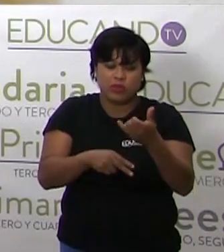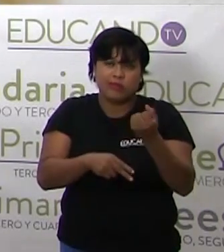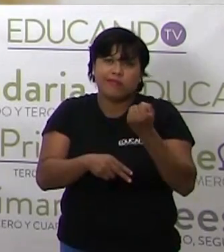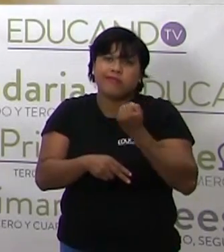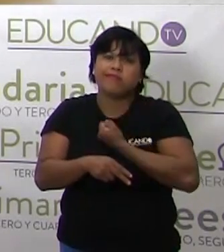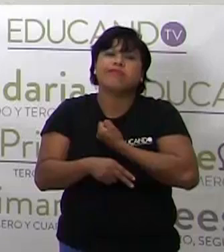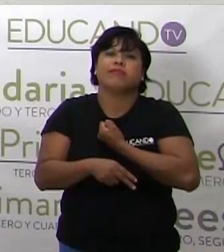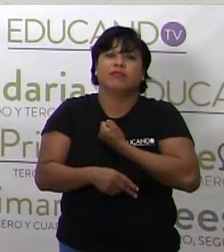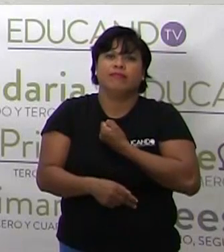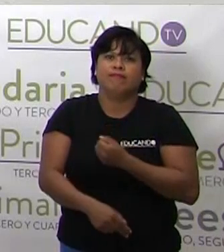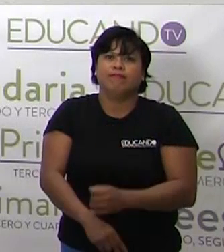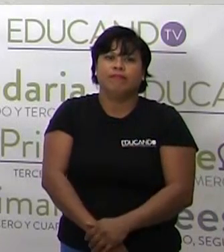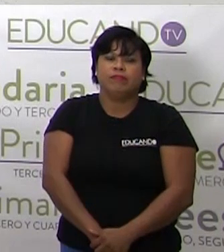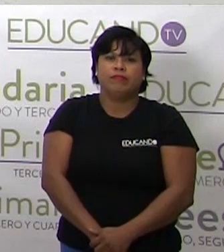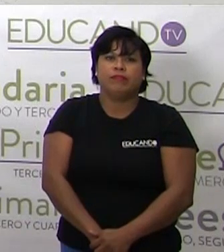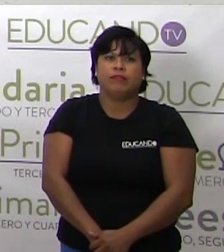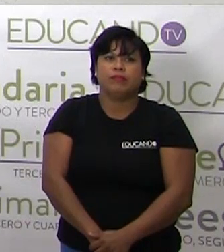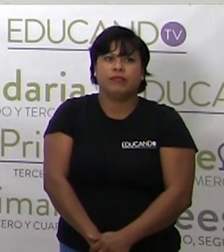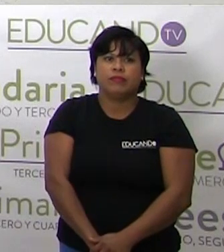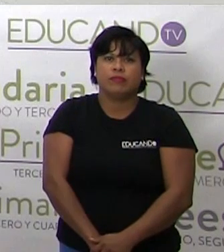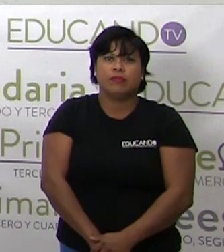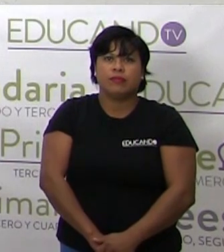el pecho.